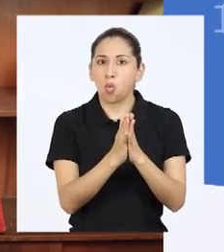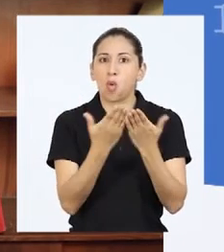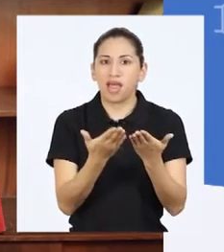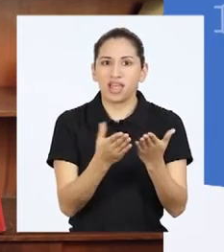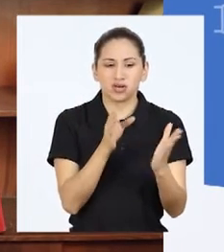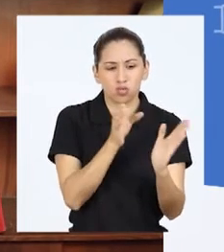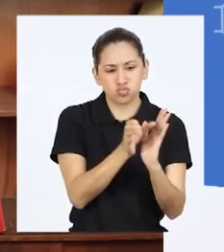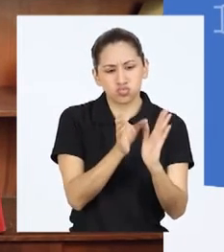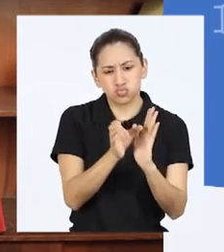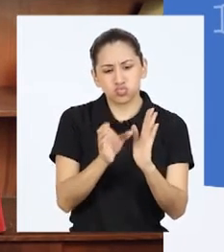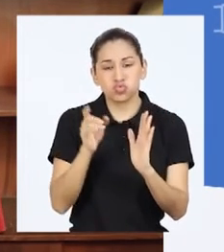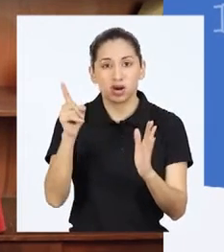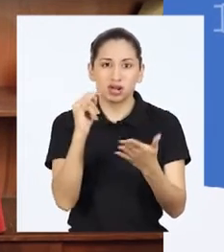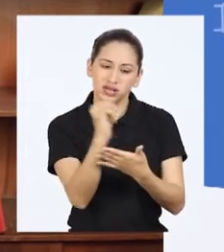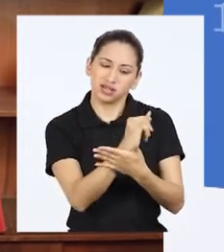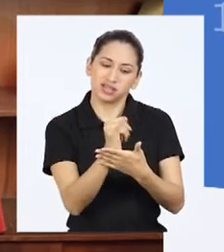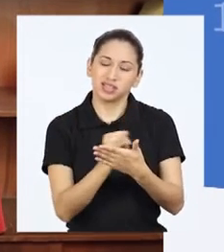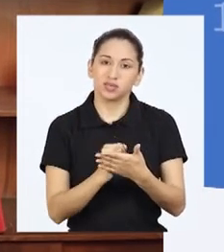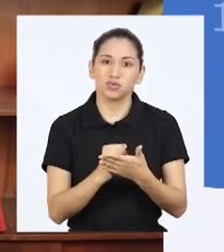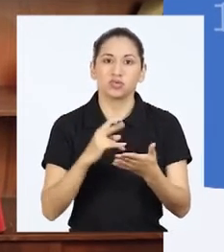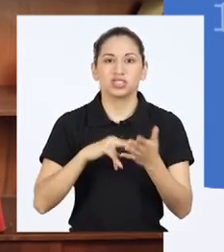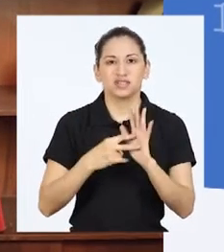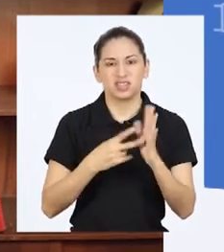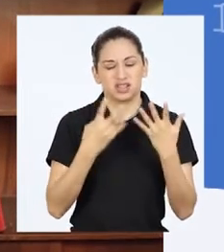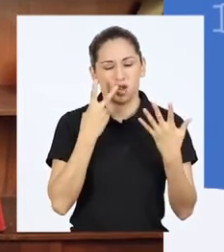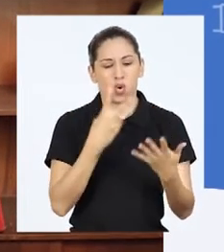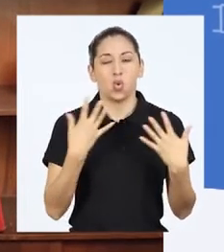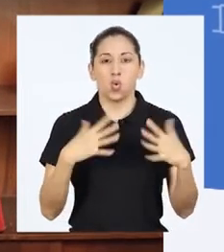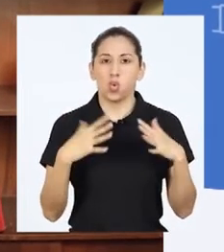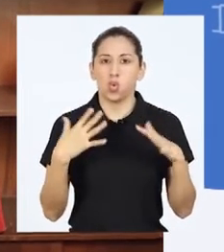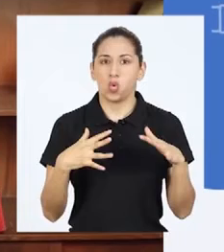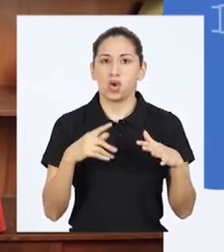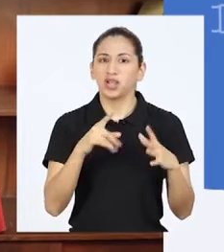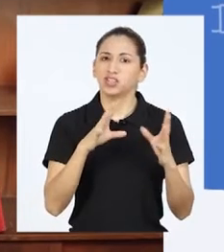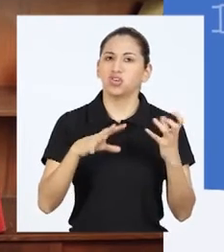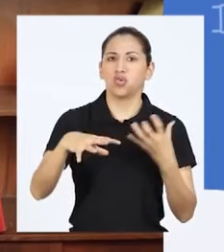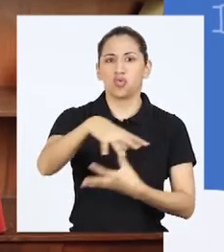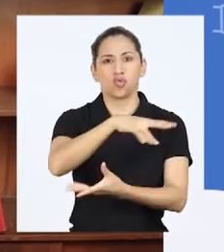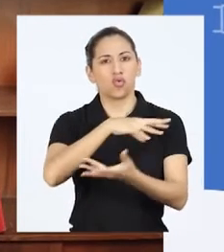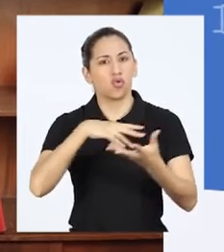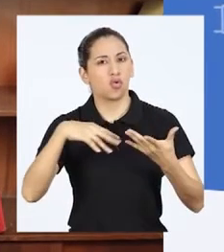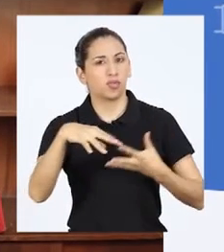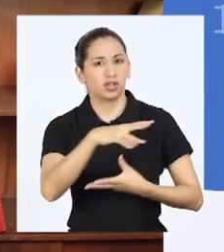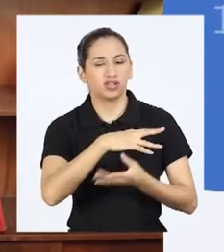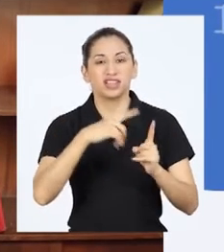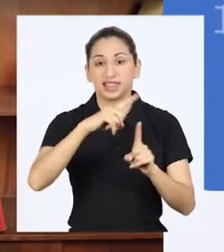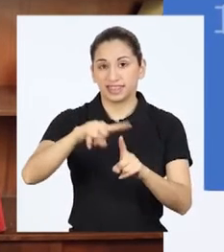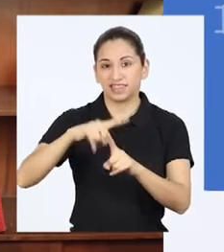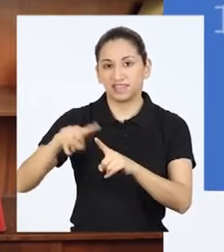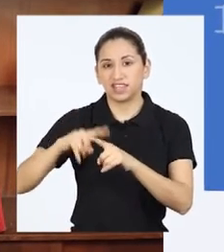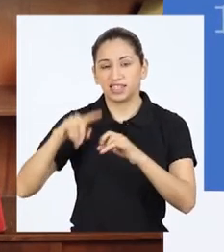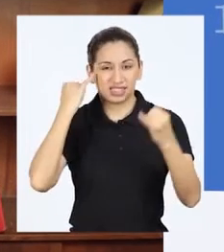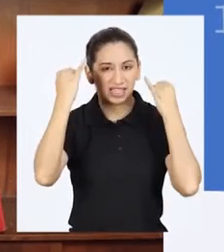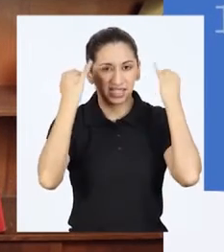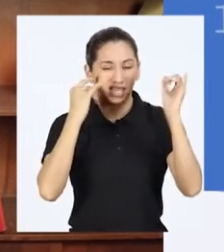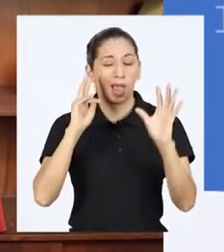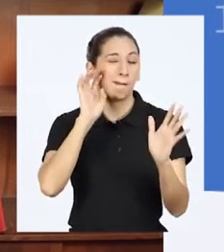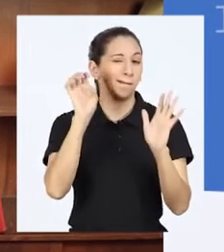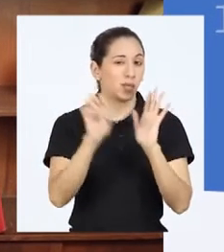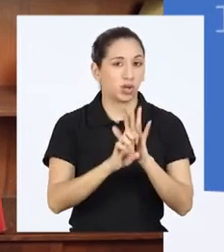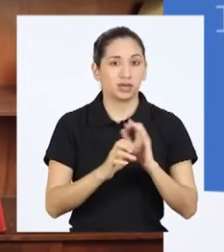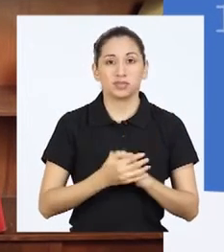con figuras que denominaron grotescas. Eran combinaciones de diferentes motivos, por